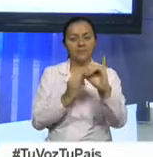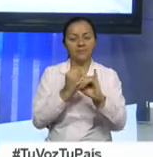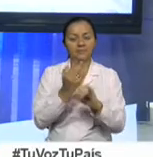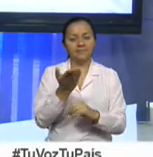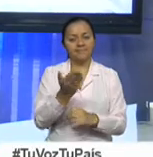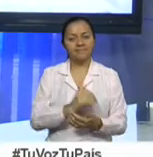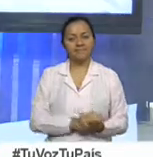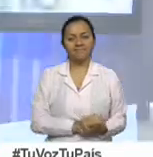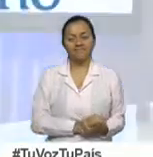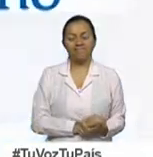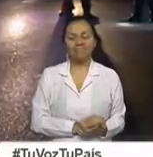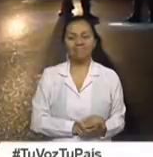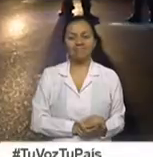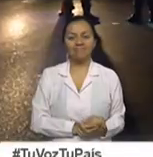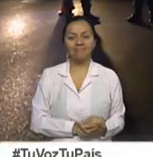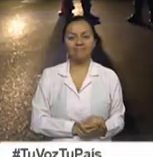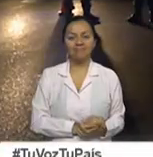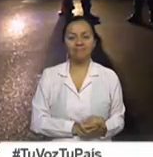siguiente resumen.